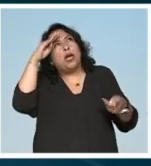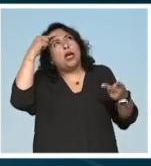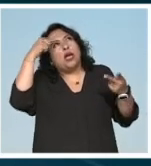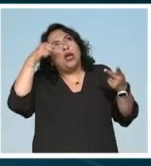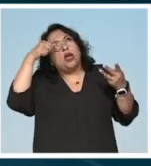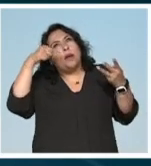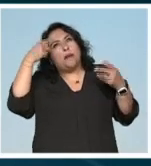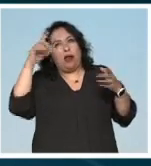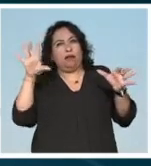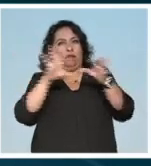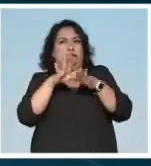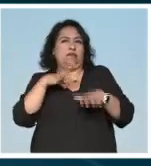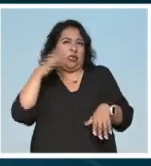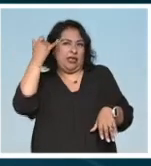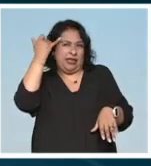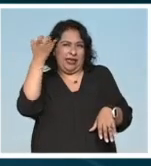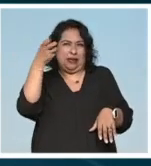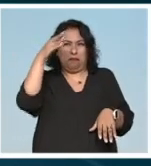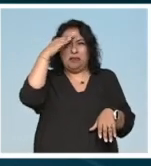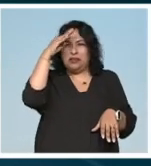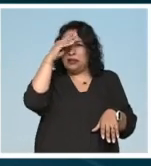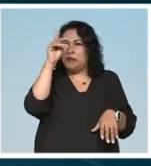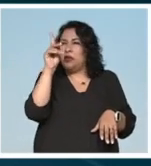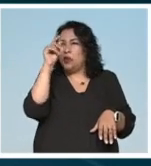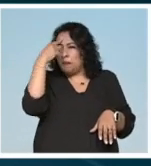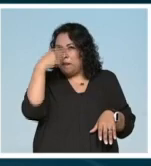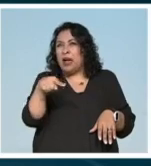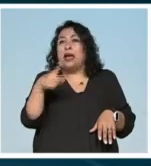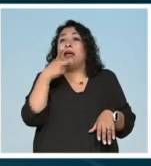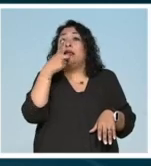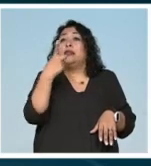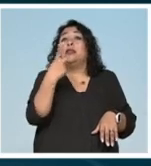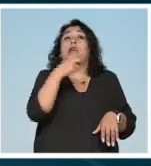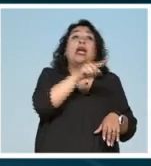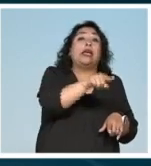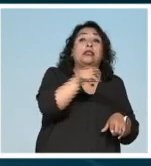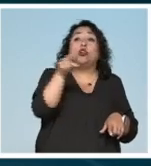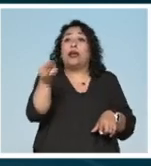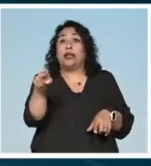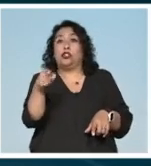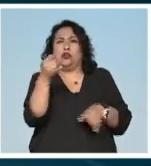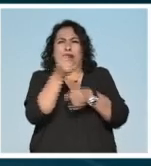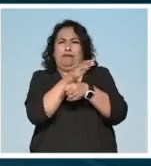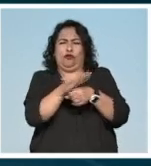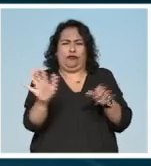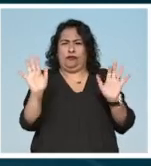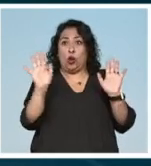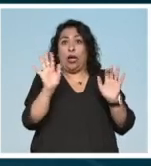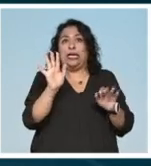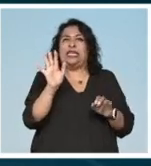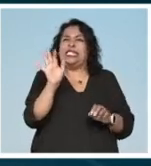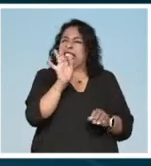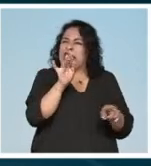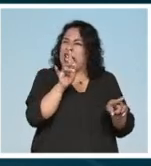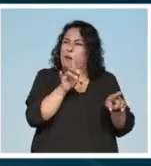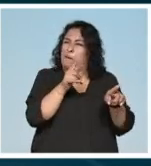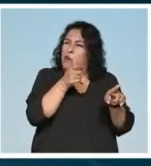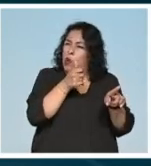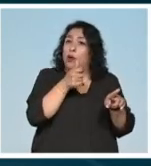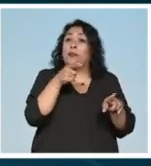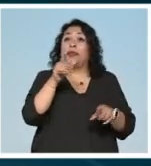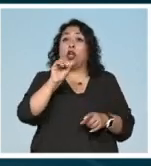ajusten a tu hipótesis. Este pensamiento no está diseñado para decir que una u otra cosa sea imposible, solo cuál es más improbable. Para